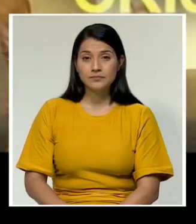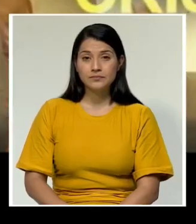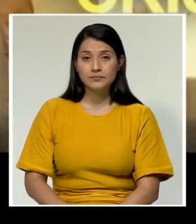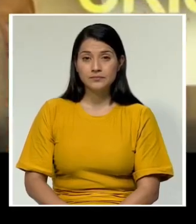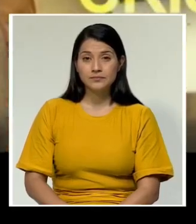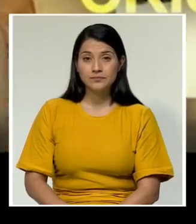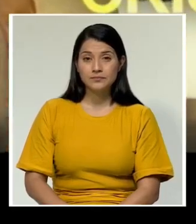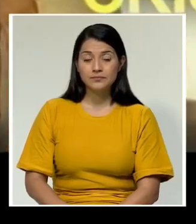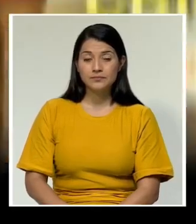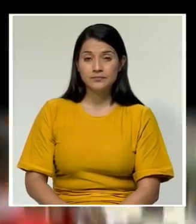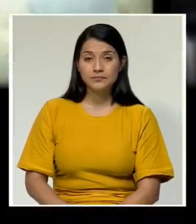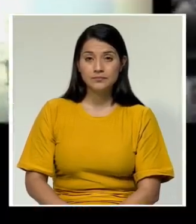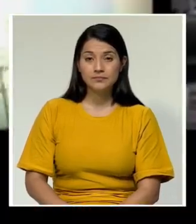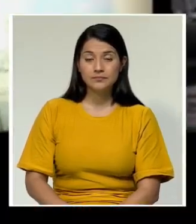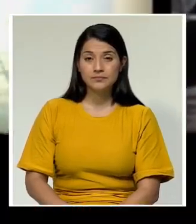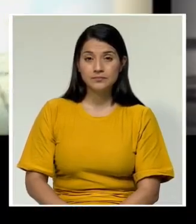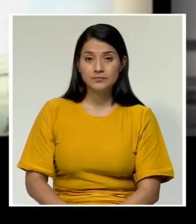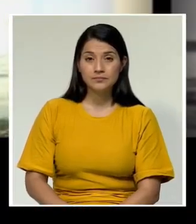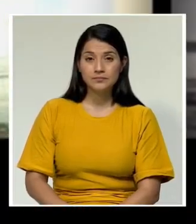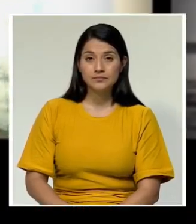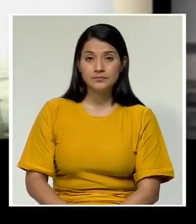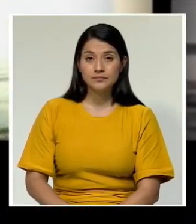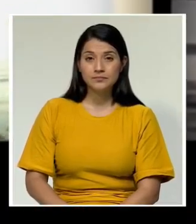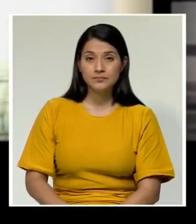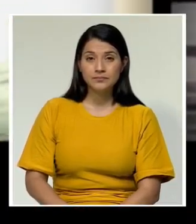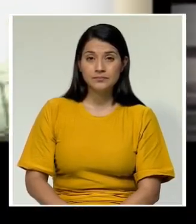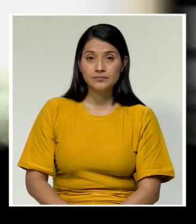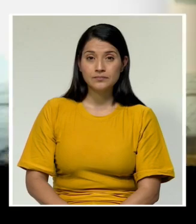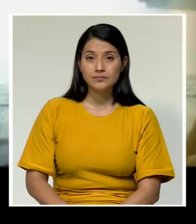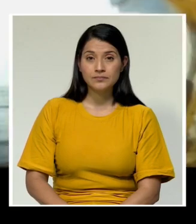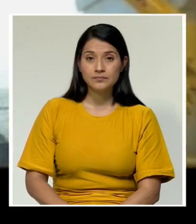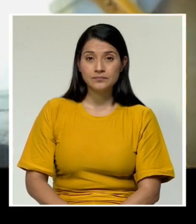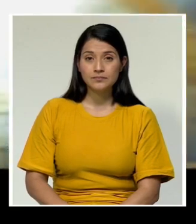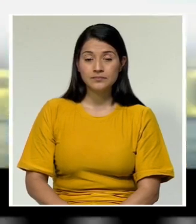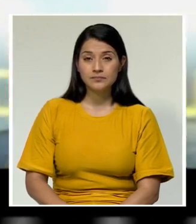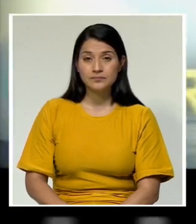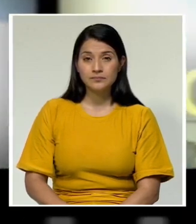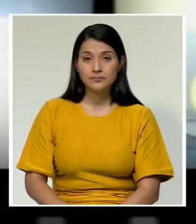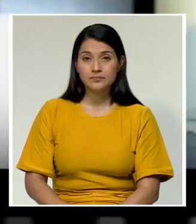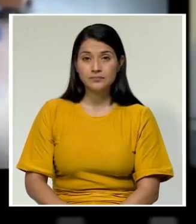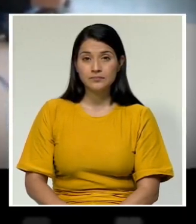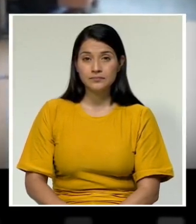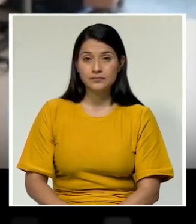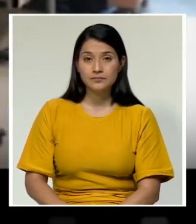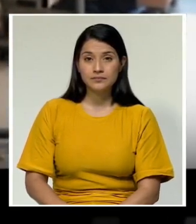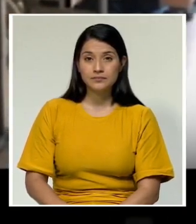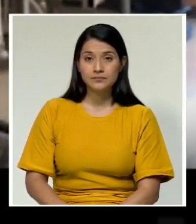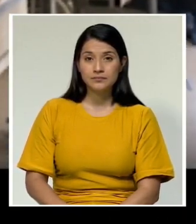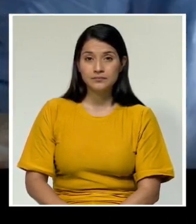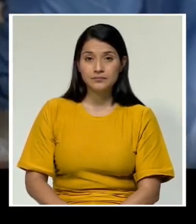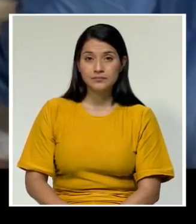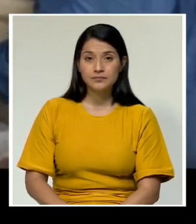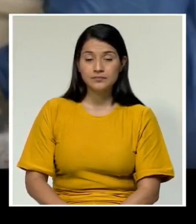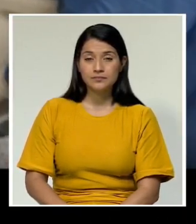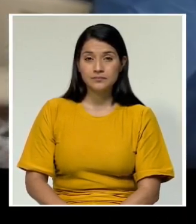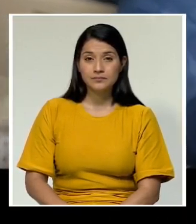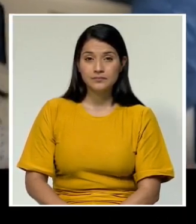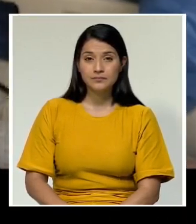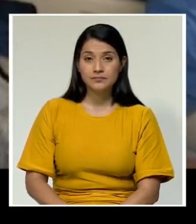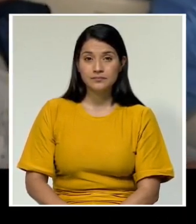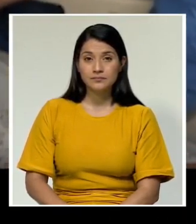que iniciará su periodo el próximo domingo, que la regla fiscal cumpla el fin para el que fue diseñada. Tenemos que poner las finanzas públicas en